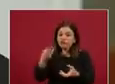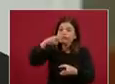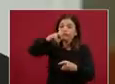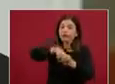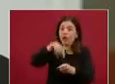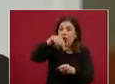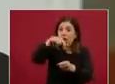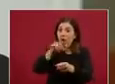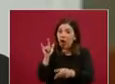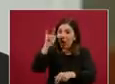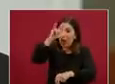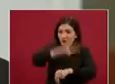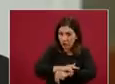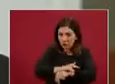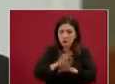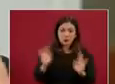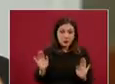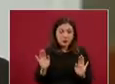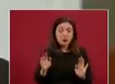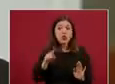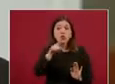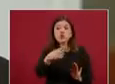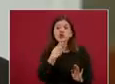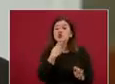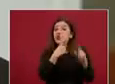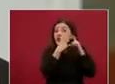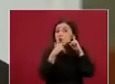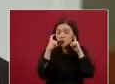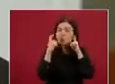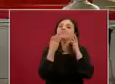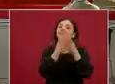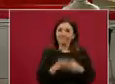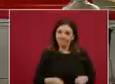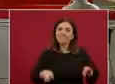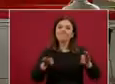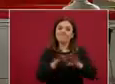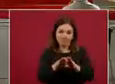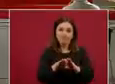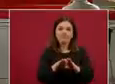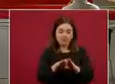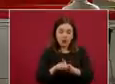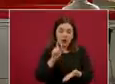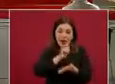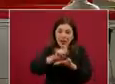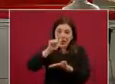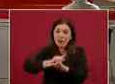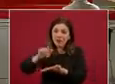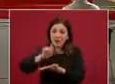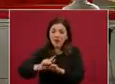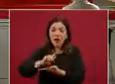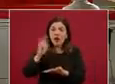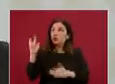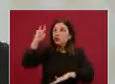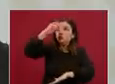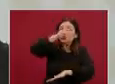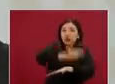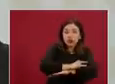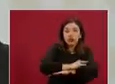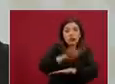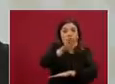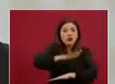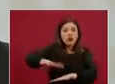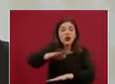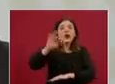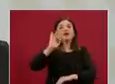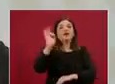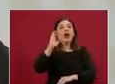subirnos a las aeronaves. El uso del cubrebocas es muy importante, el saneamiento de la aeronave entre